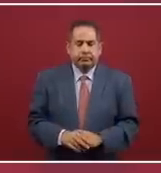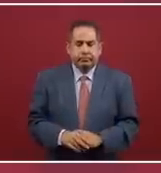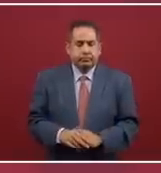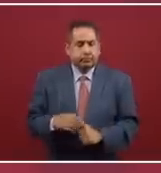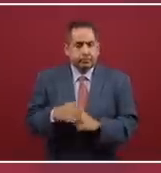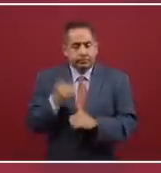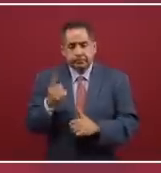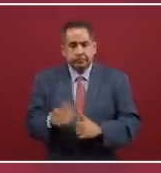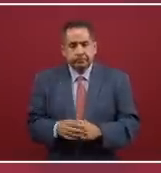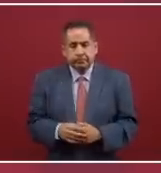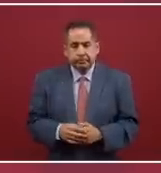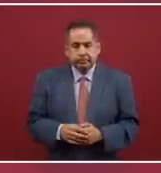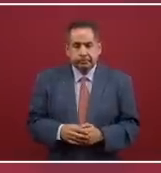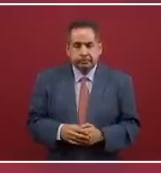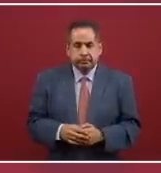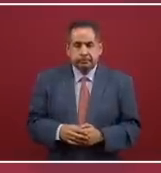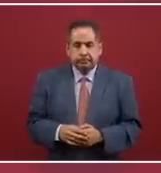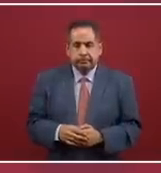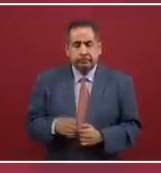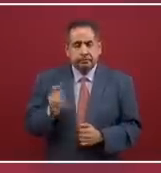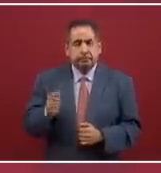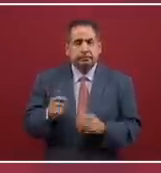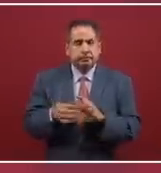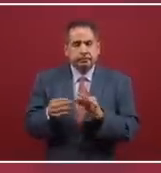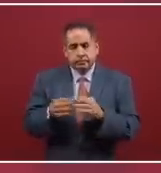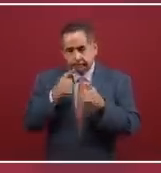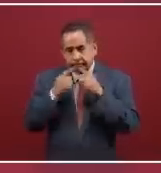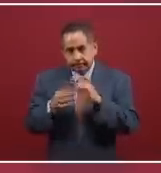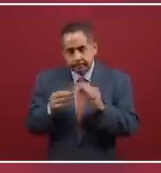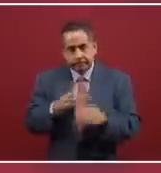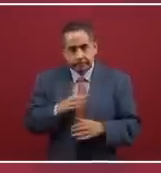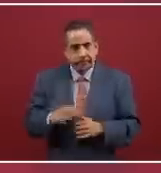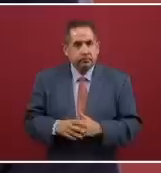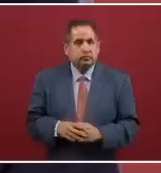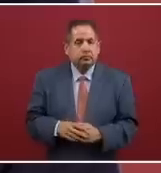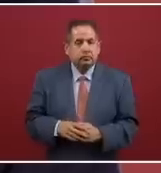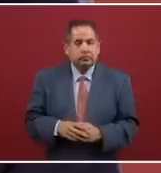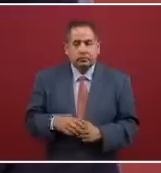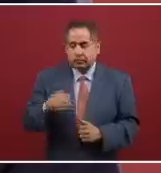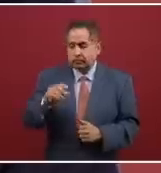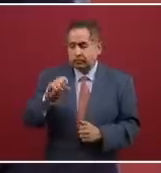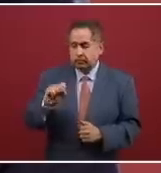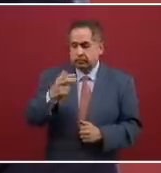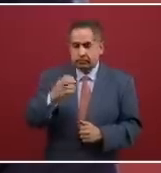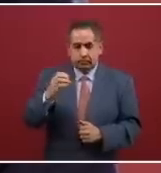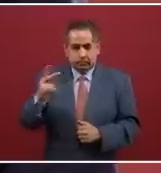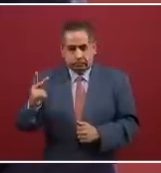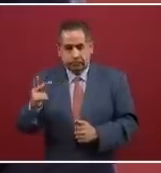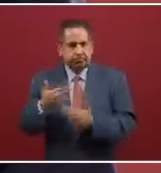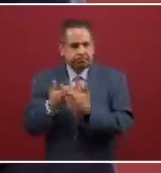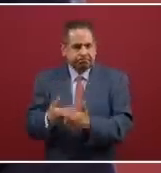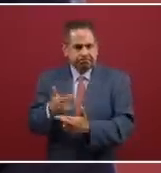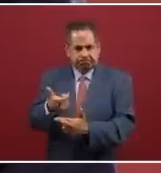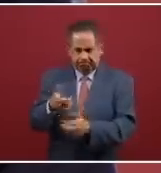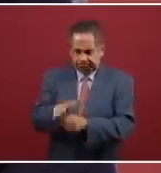por qué ay en hacienda recursos